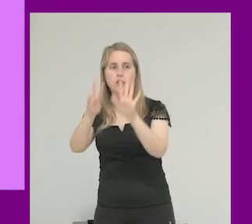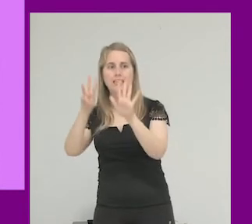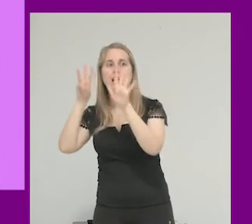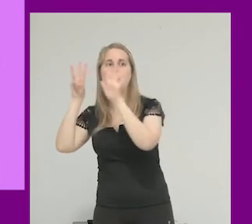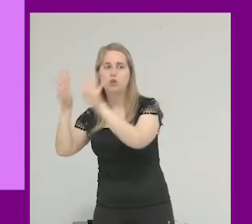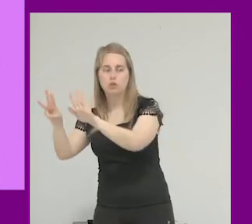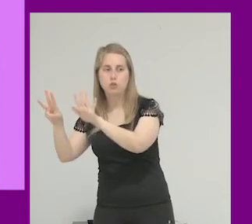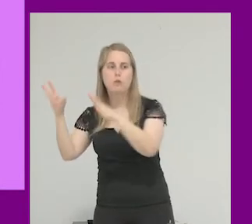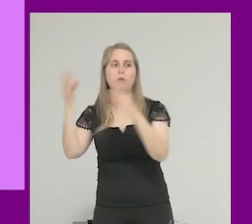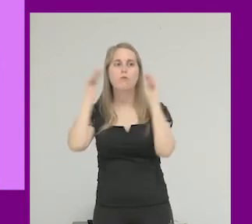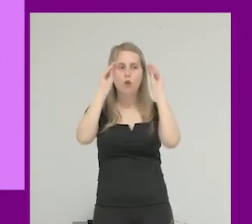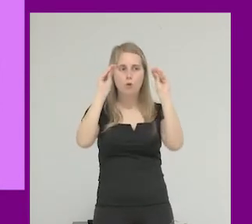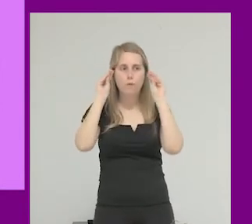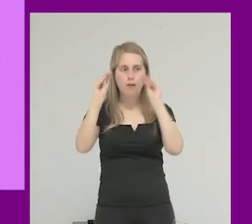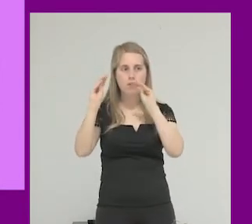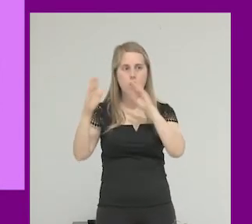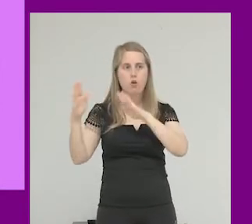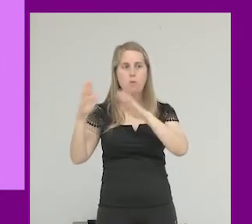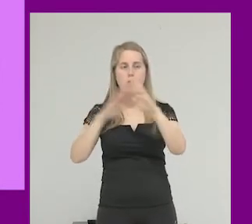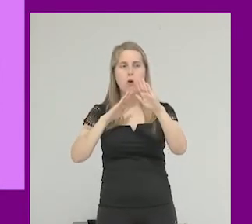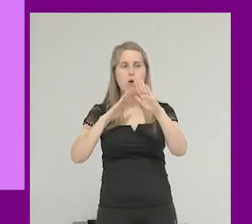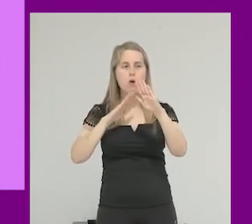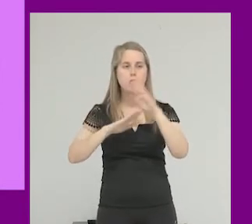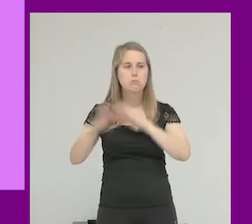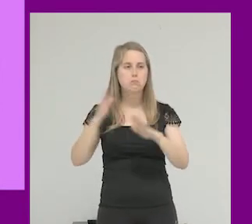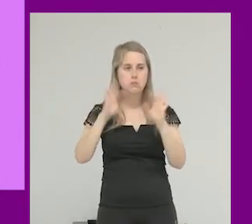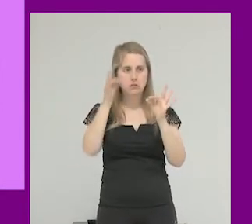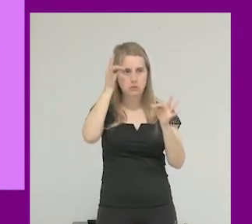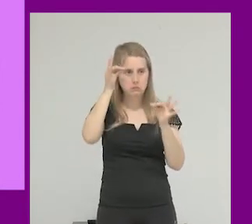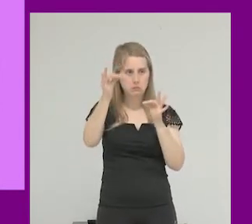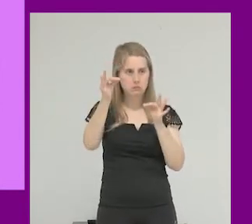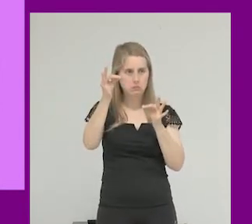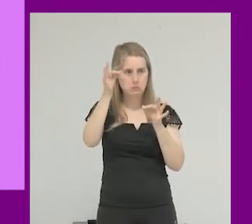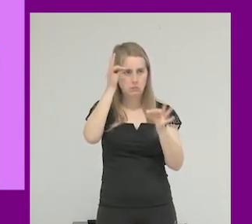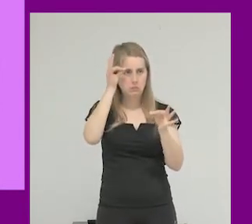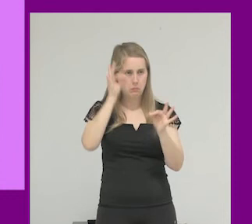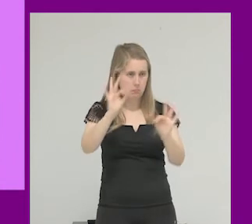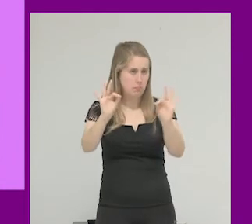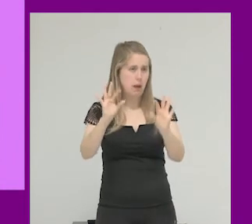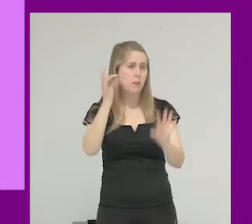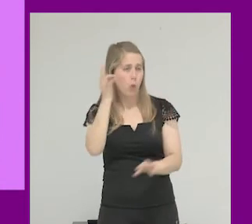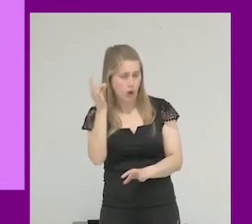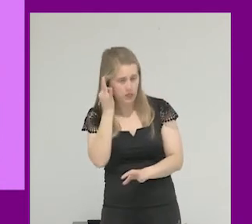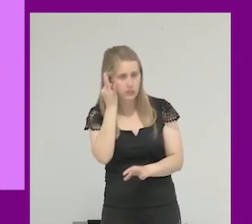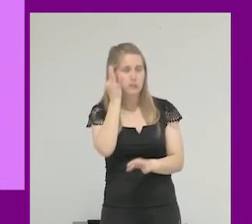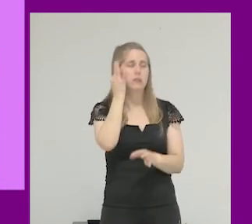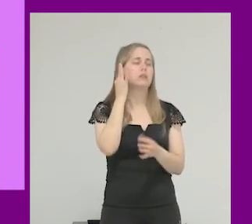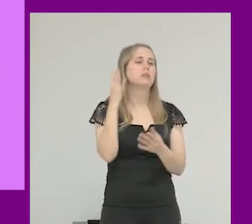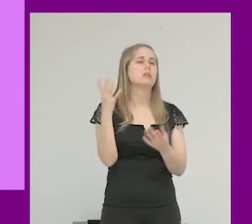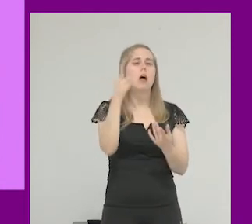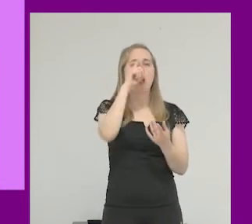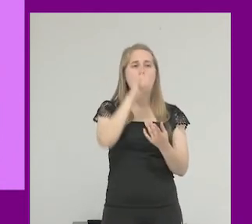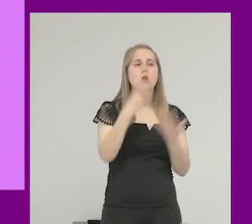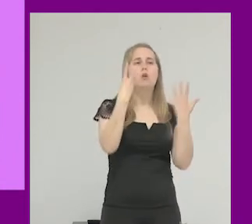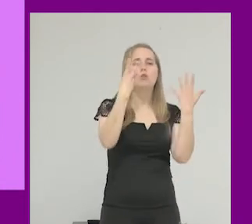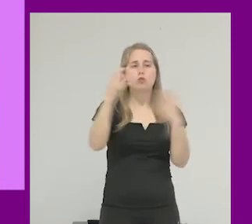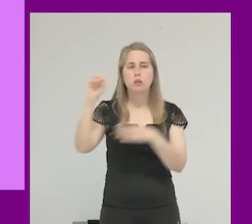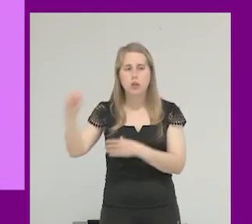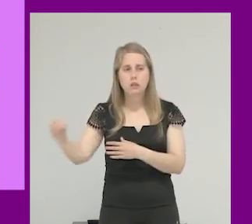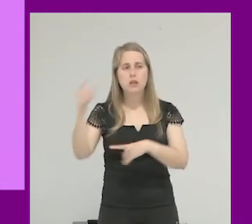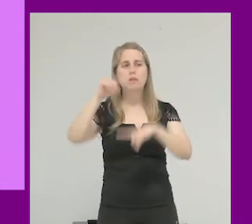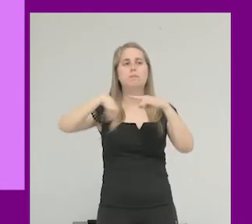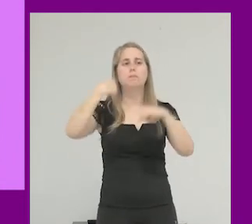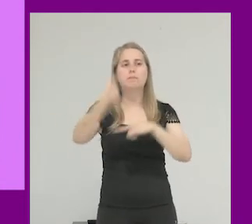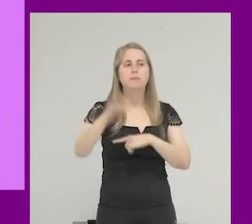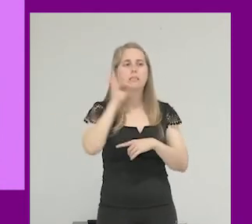en Holanda de artes marciales específicas para mujeres. A finales de los años 80 del siglo XX,